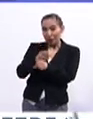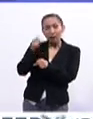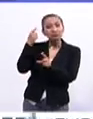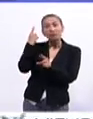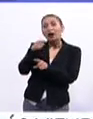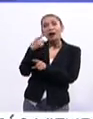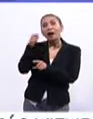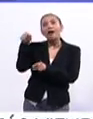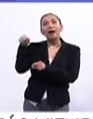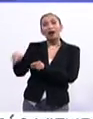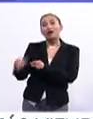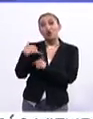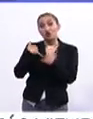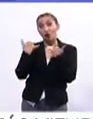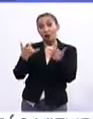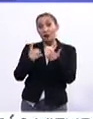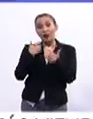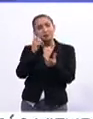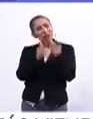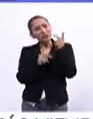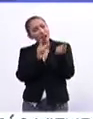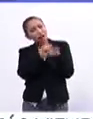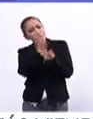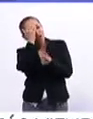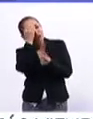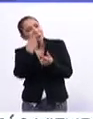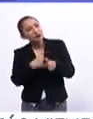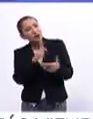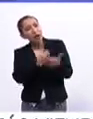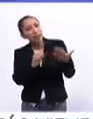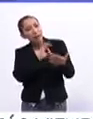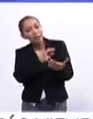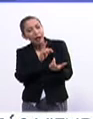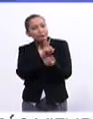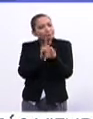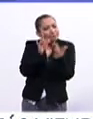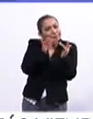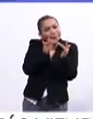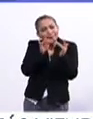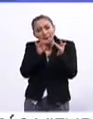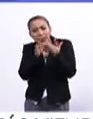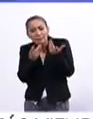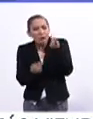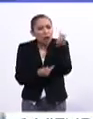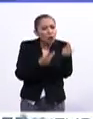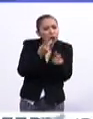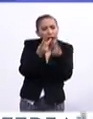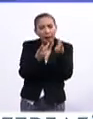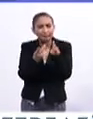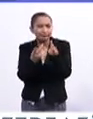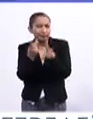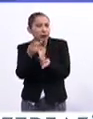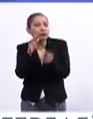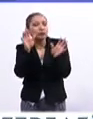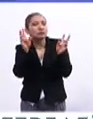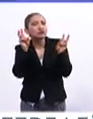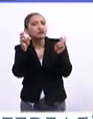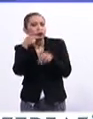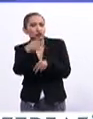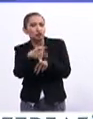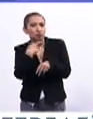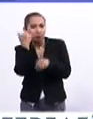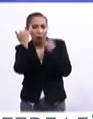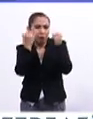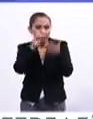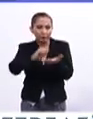el propósito de que los jóvenes conversen y conozcan a los escritores y puedan interactuar y preguntar, por supuesto, acerca de su